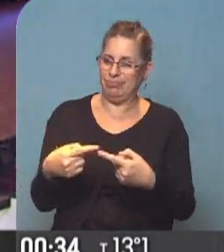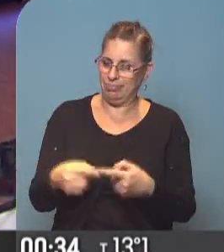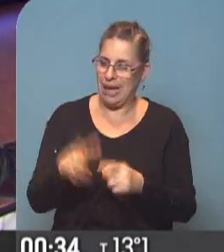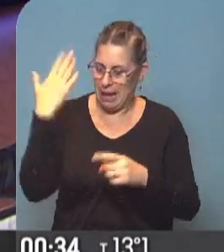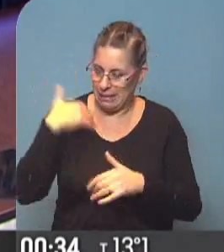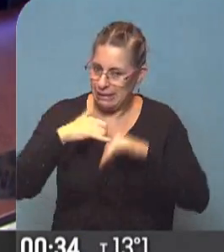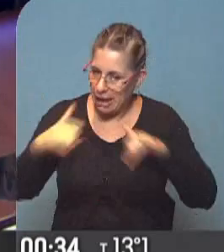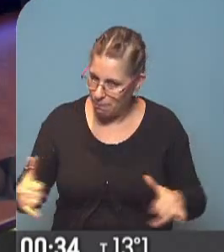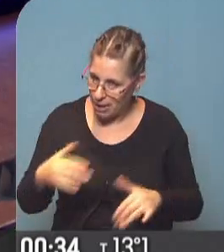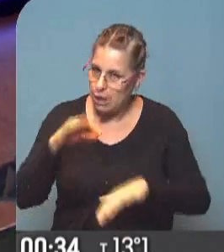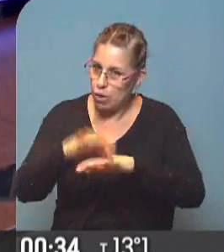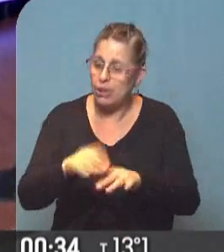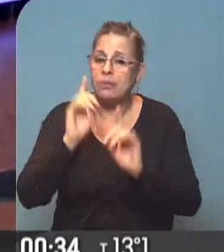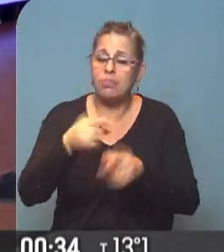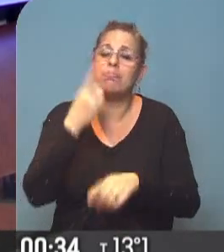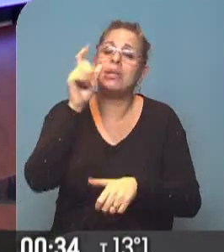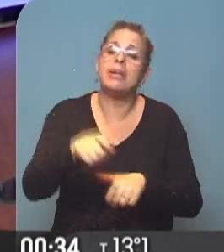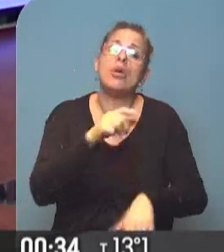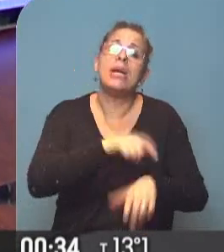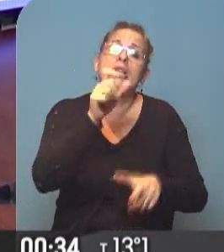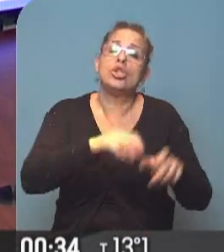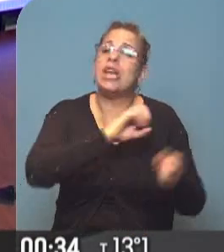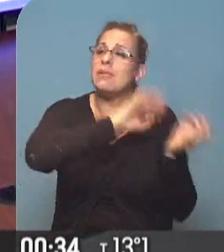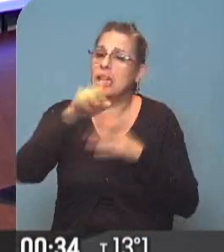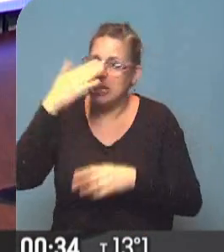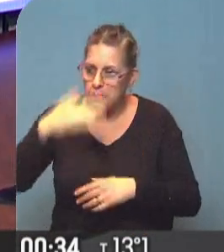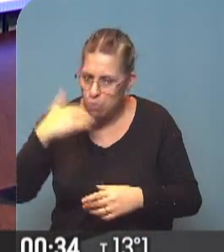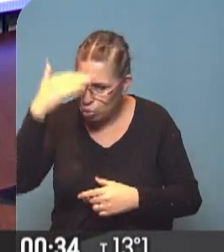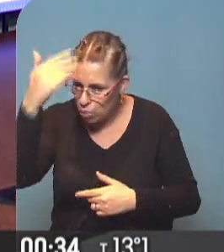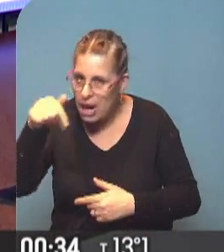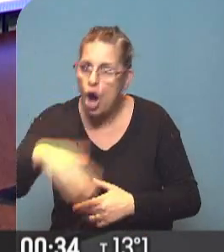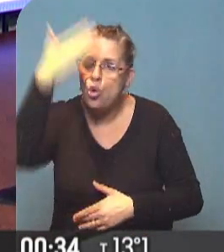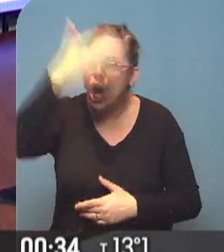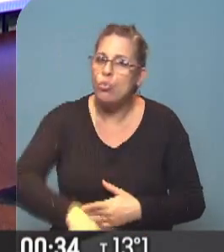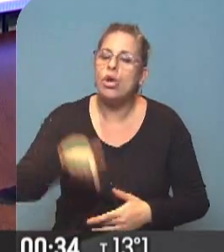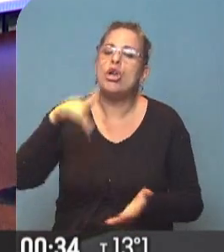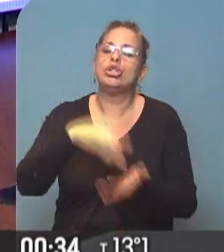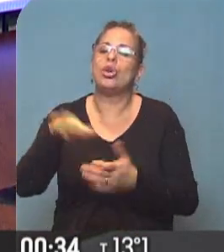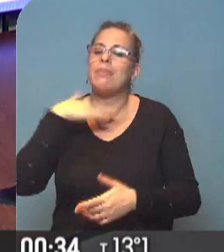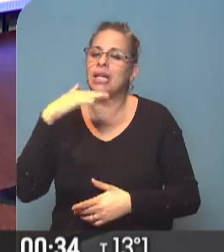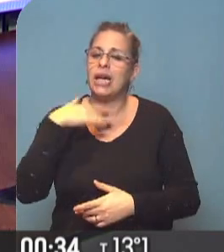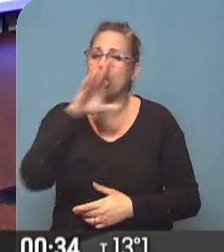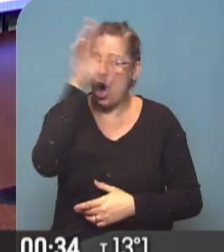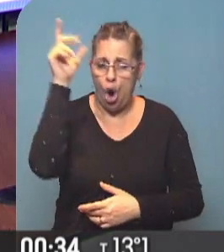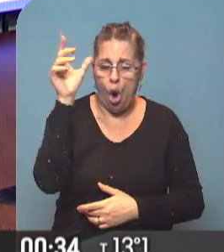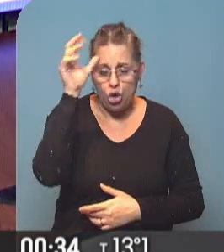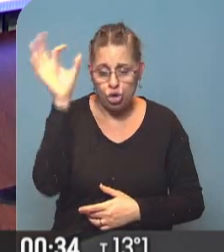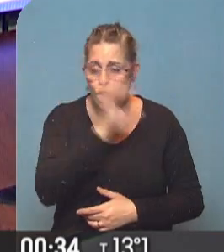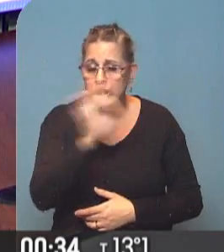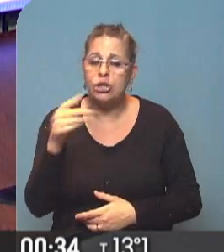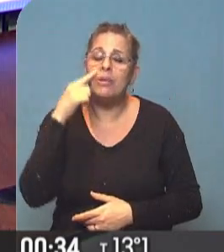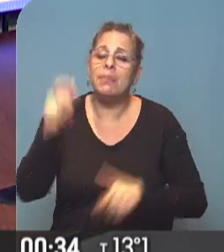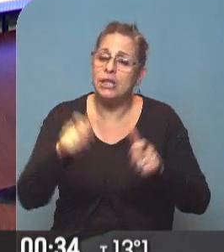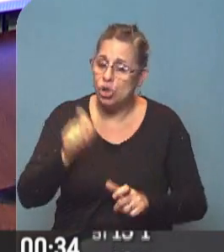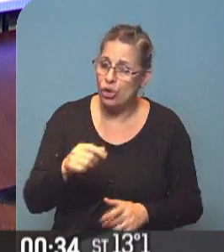de los inmigrantes es una de ellas. Primero con el muro, después con los musulmanes y ahora sigue con los mexicanos, los 800.000 Dreamers, porque va